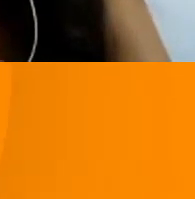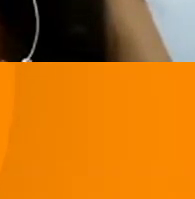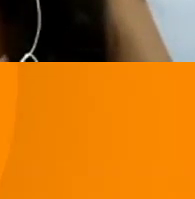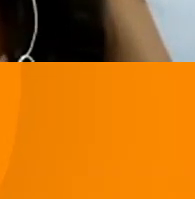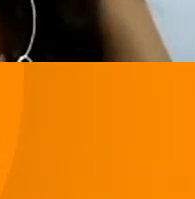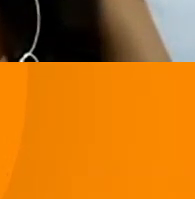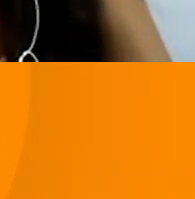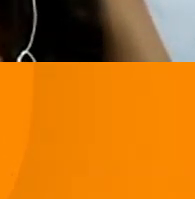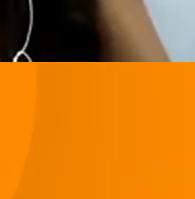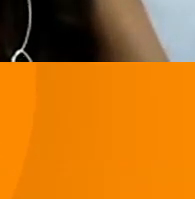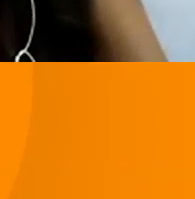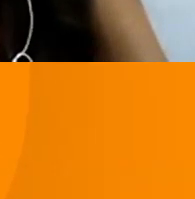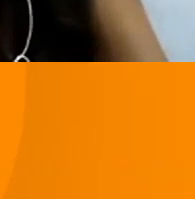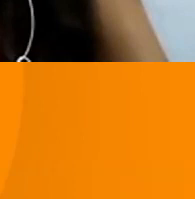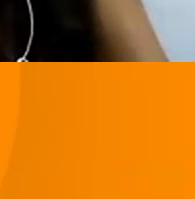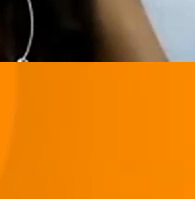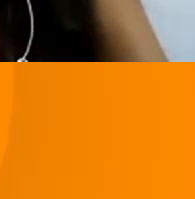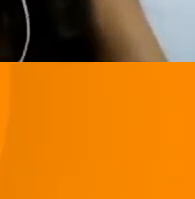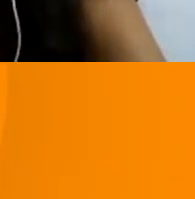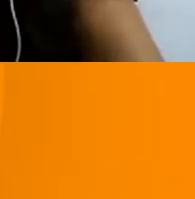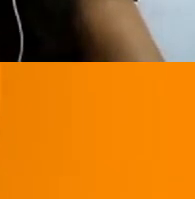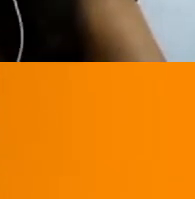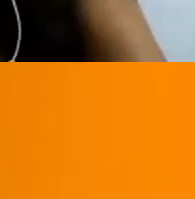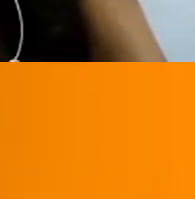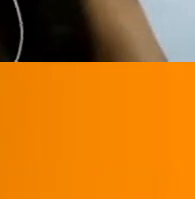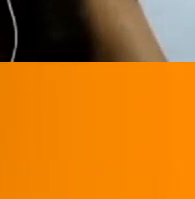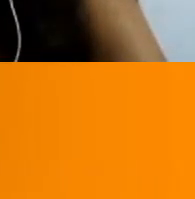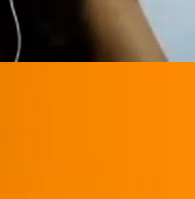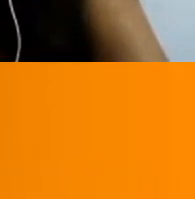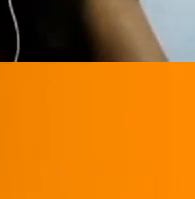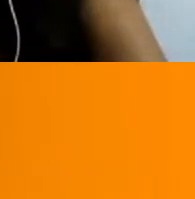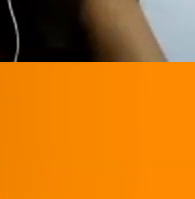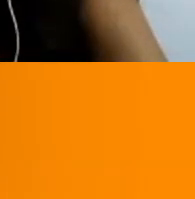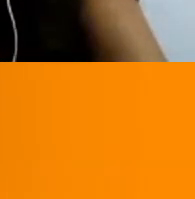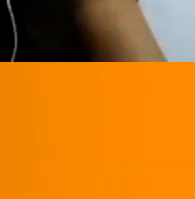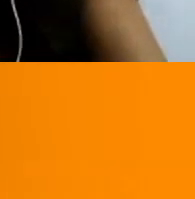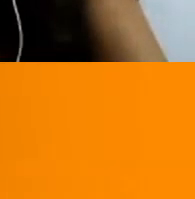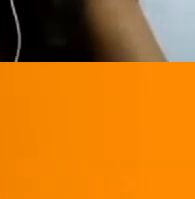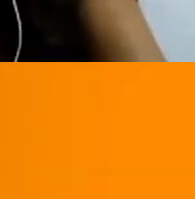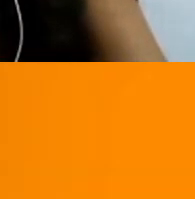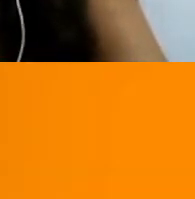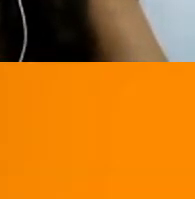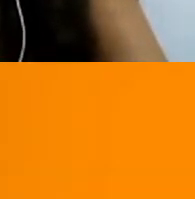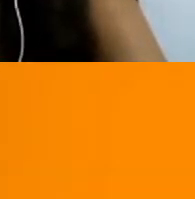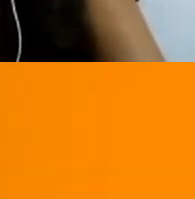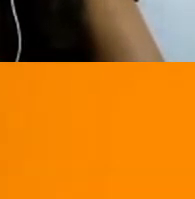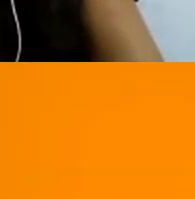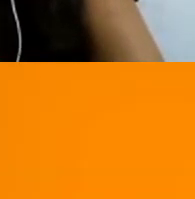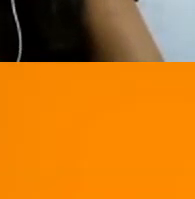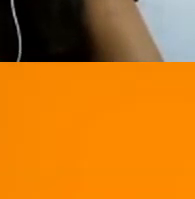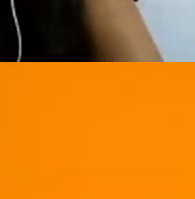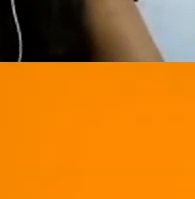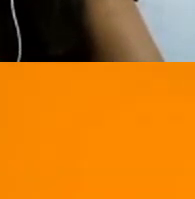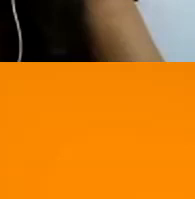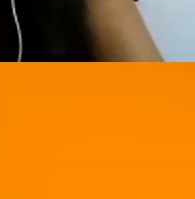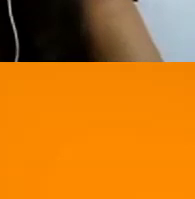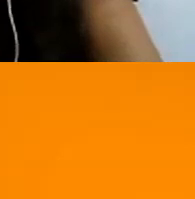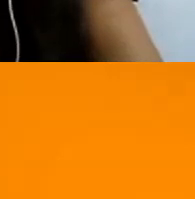música, cuando la música sea más alta, la casa queda más limpia. He visto por ahí algunos memes que